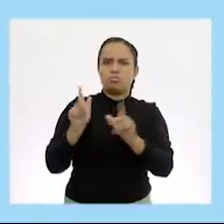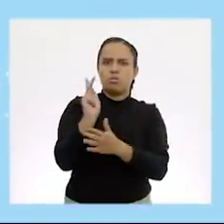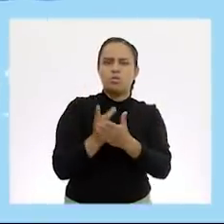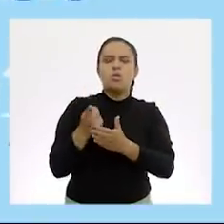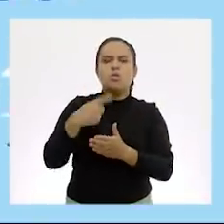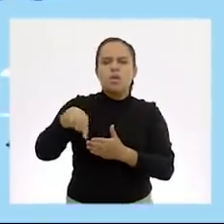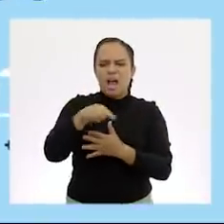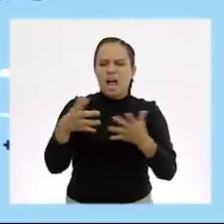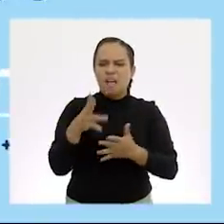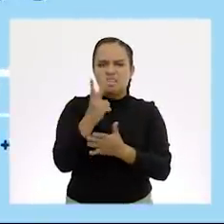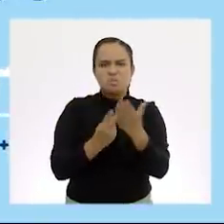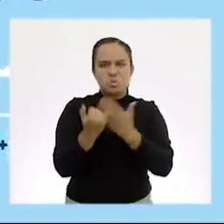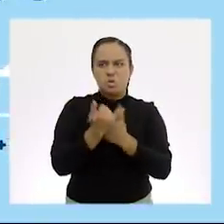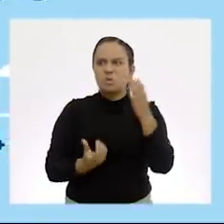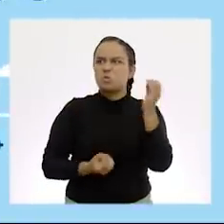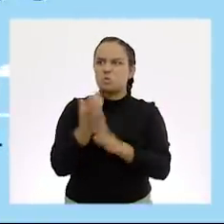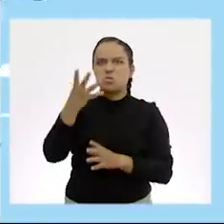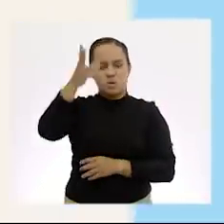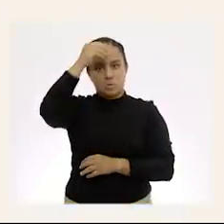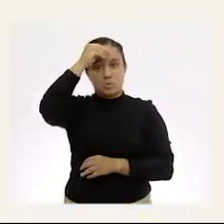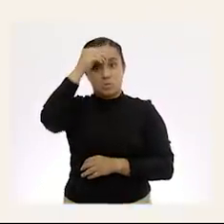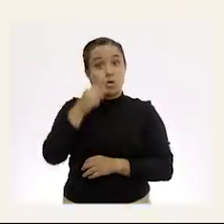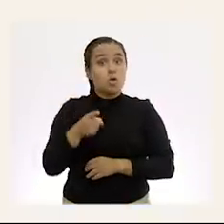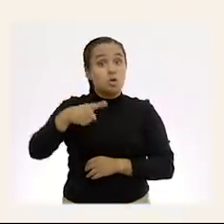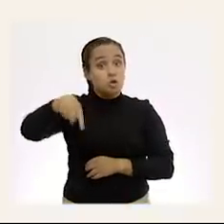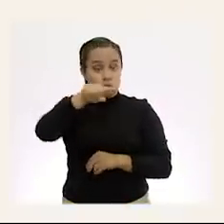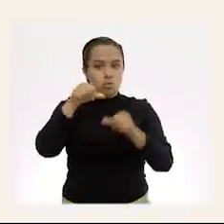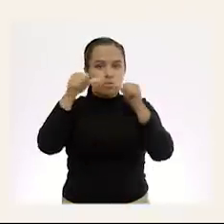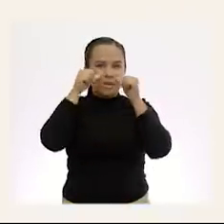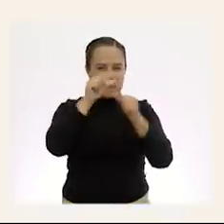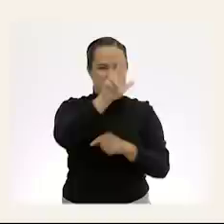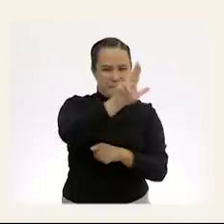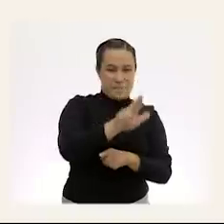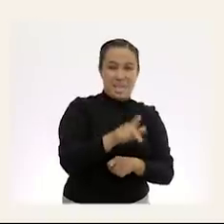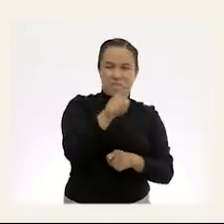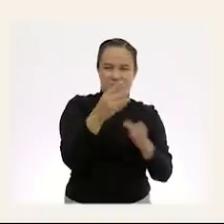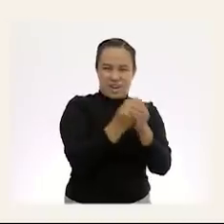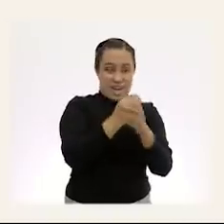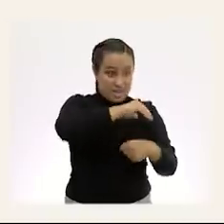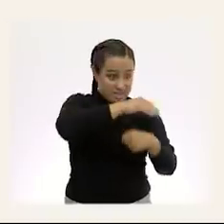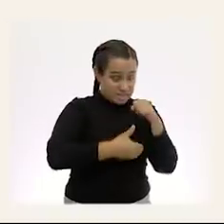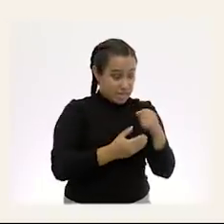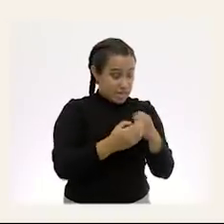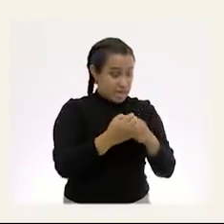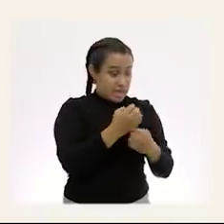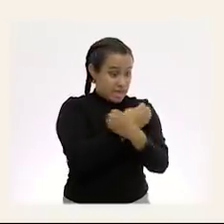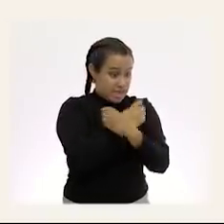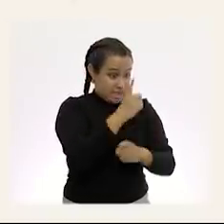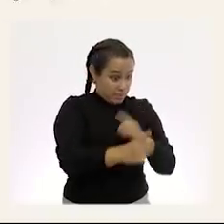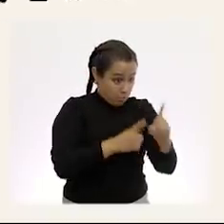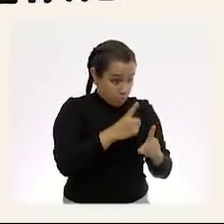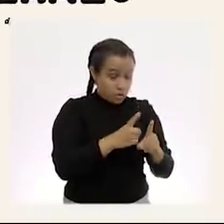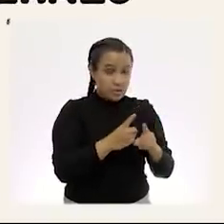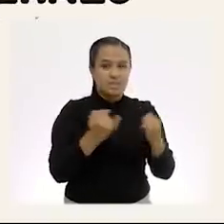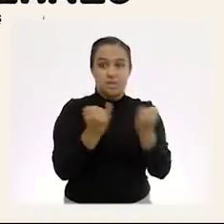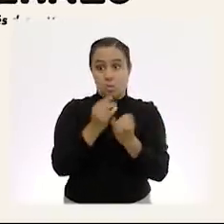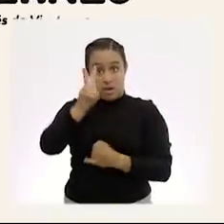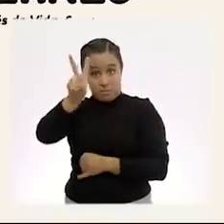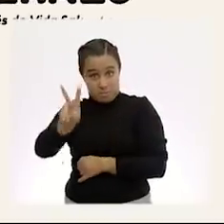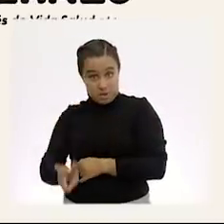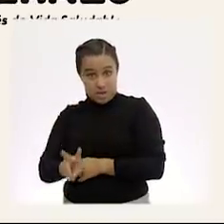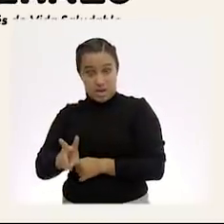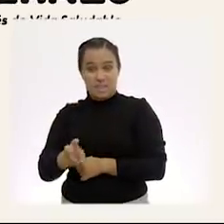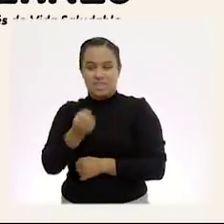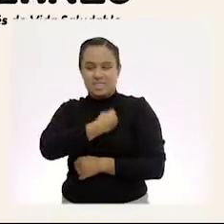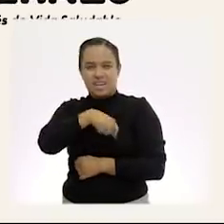aprenderemos a trabajar por proyectos. Ponte atento los martes después de tu clase de educación física y los viernes después